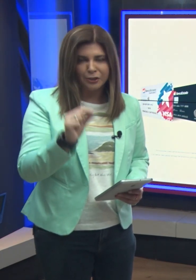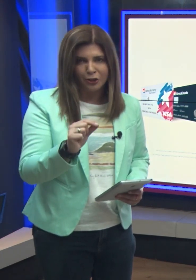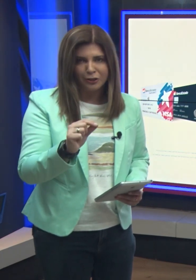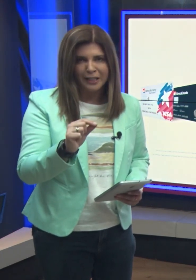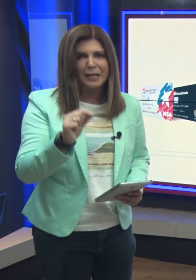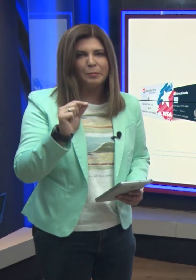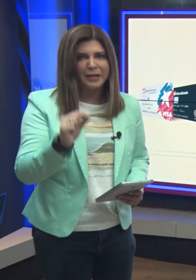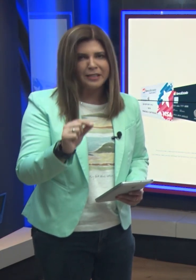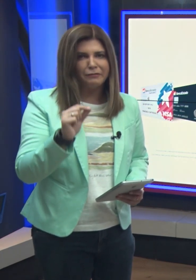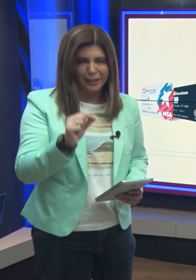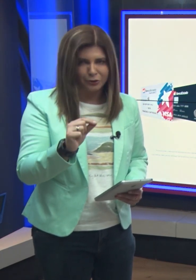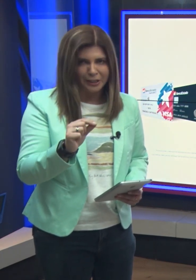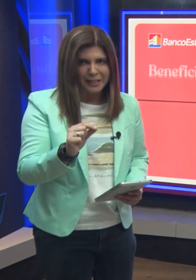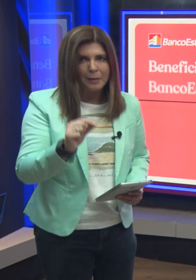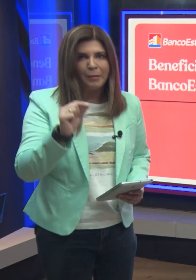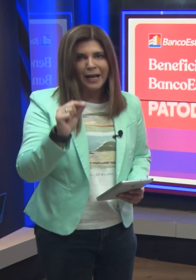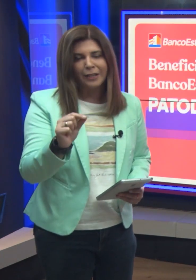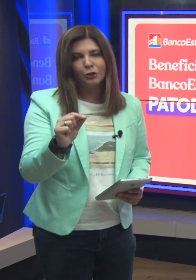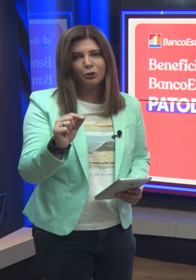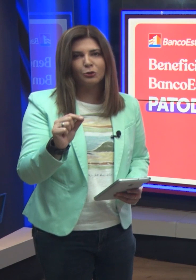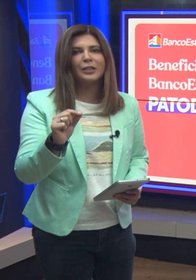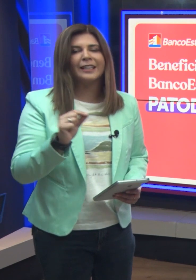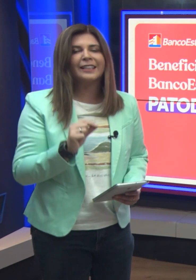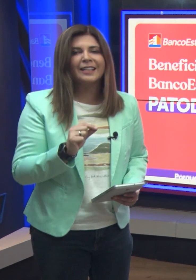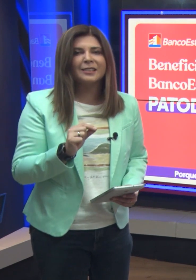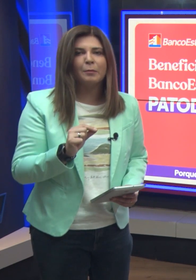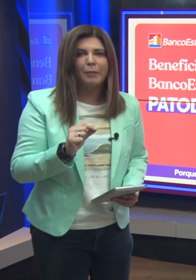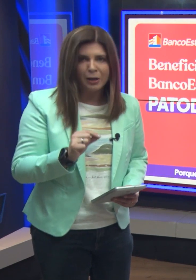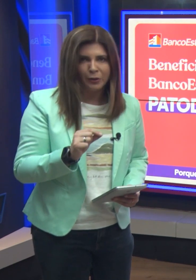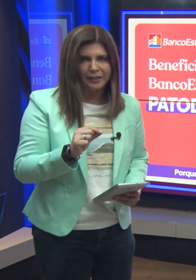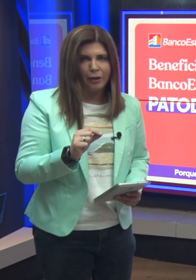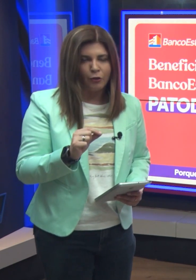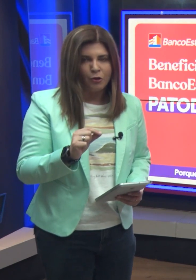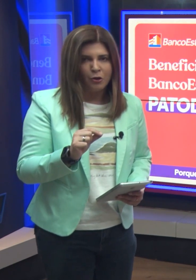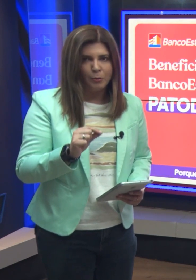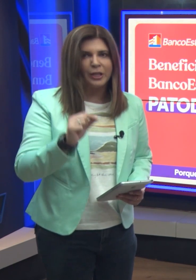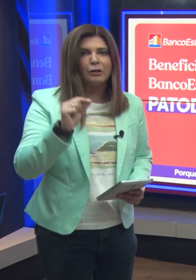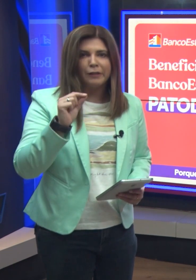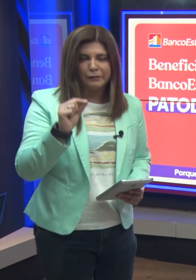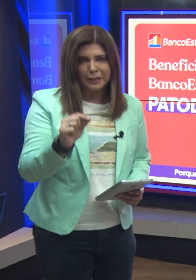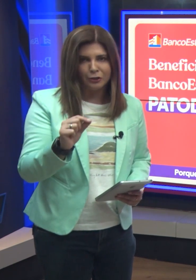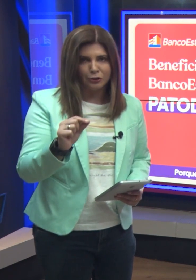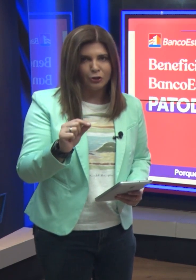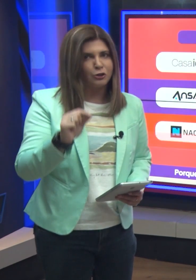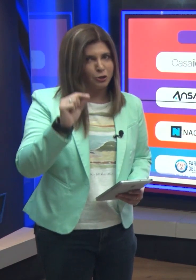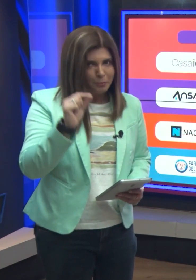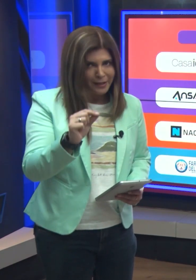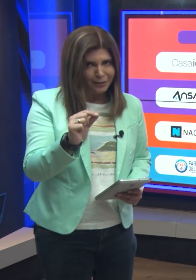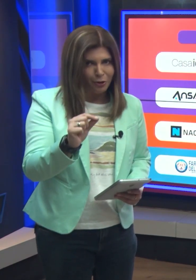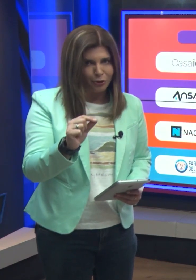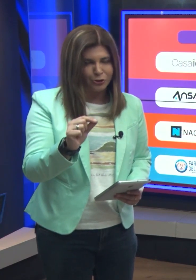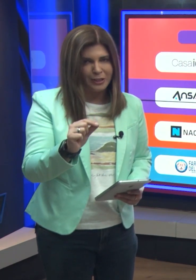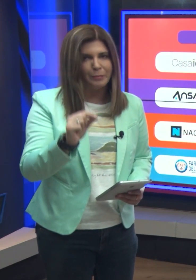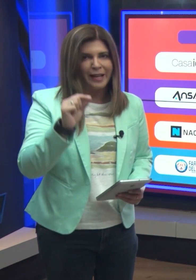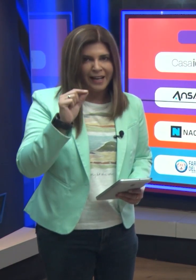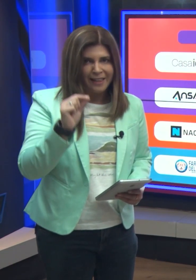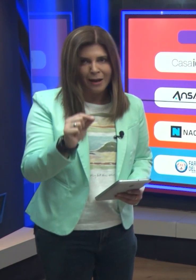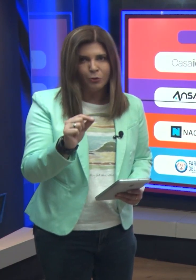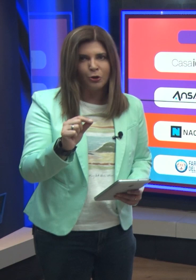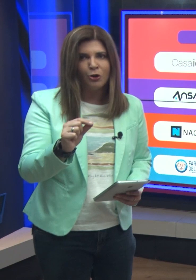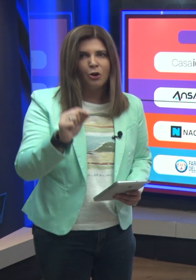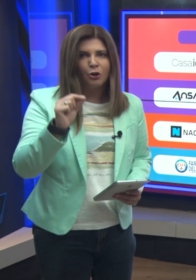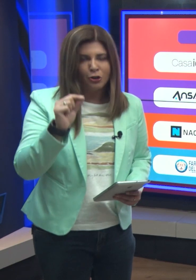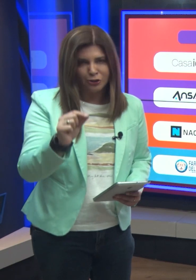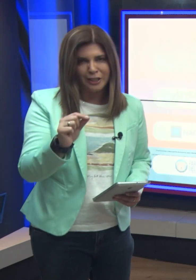Farmacias Fracción y PC Factory, pagando con tus tarjetas Banco Estado, porque los beneficios son para todos y para